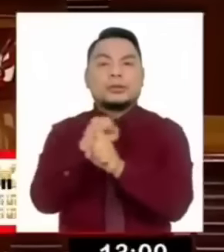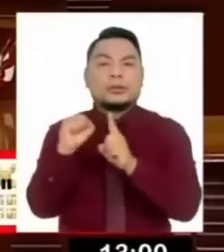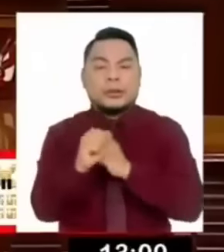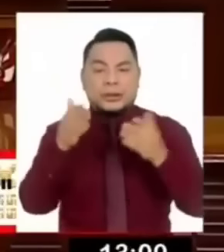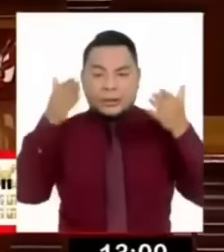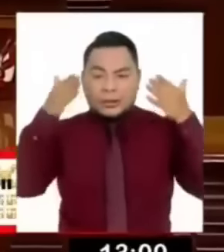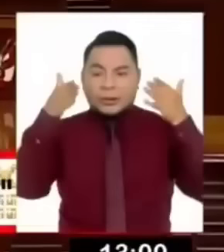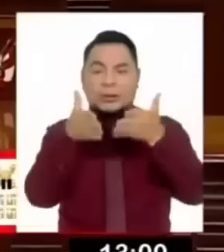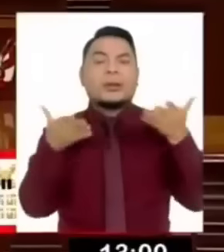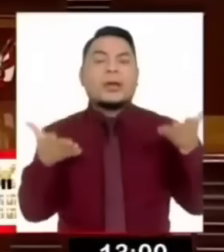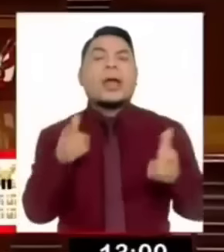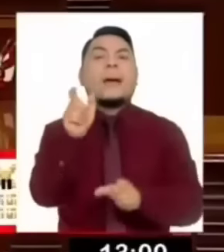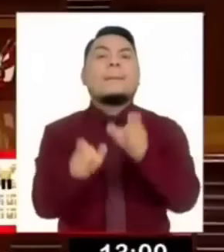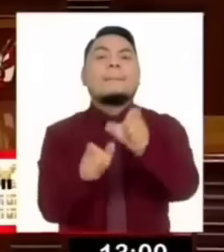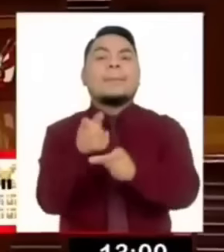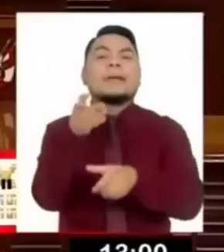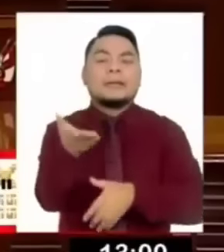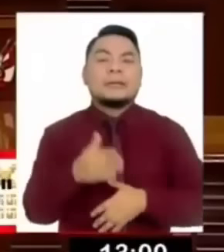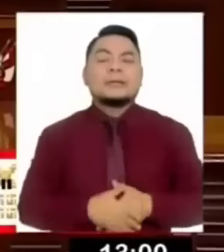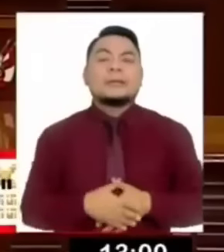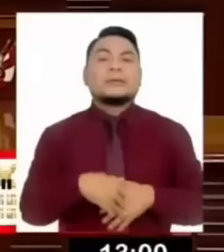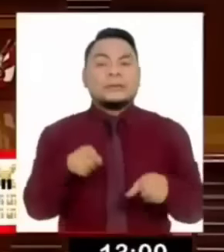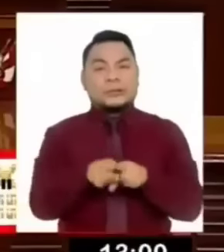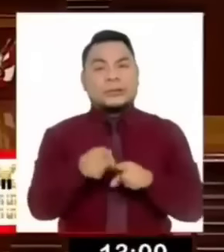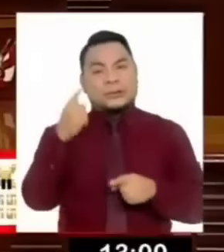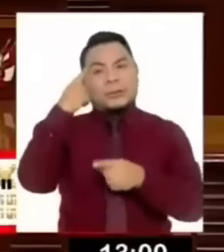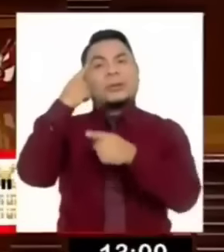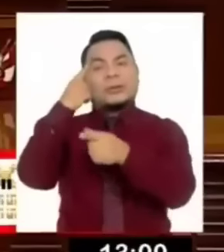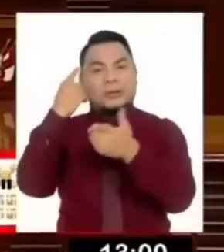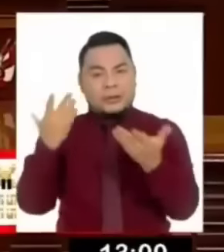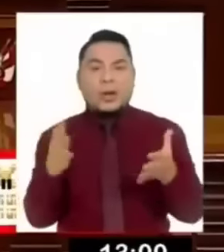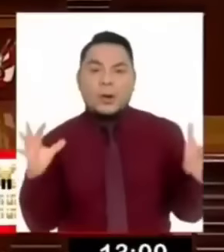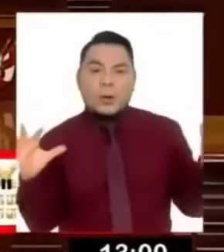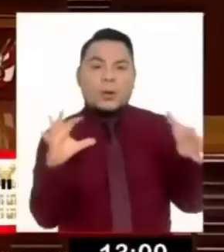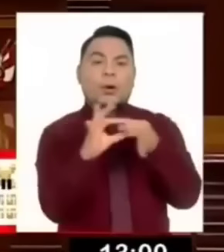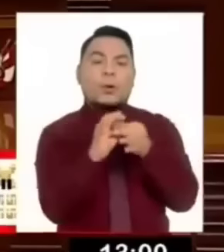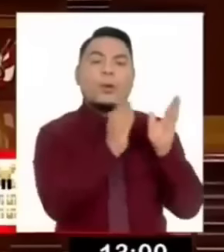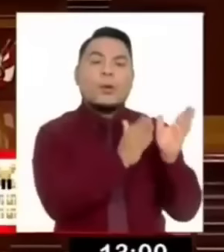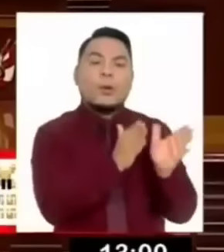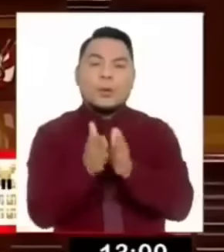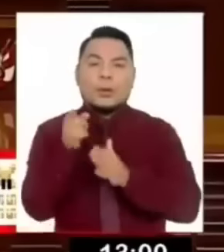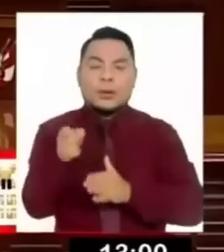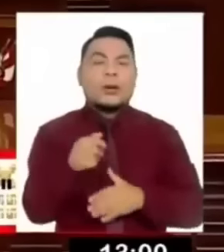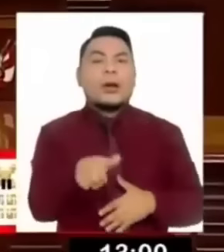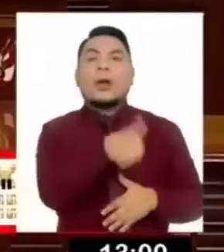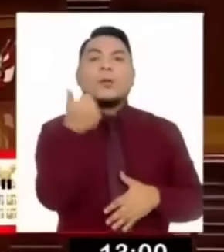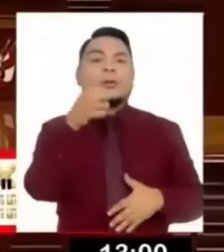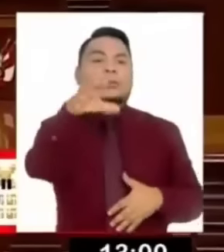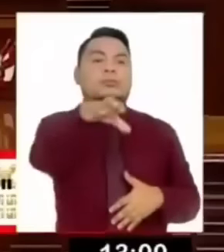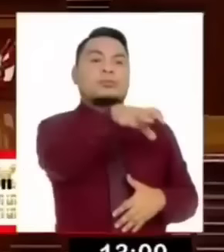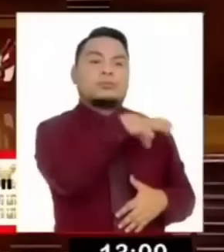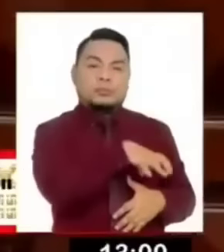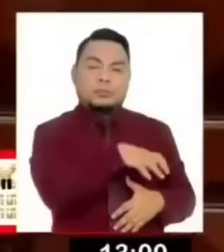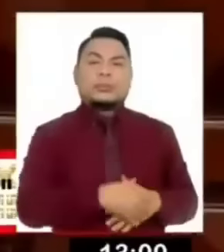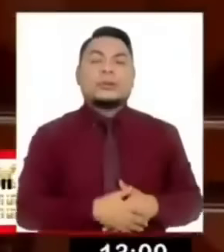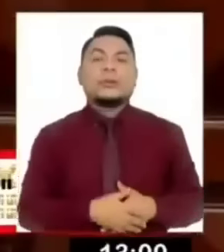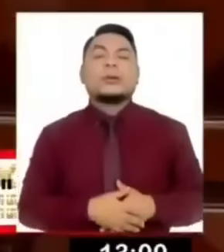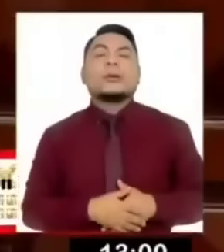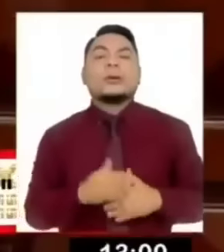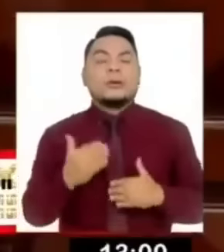centrada en las personas y con una lógica de articulación y coordinación con otros sectores